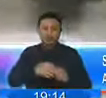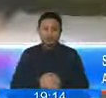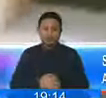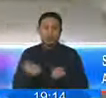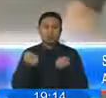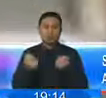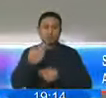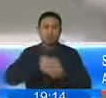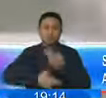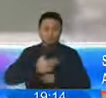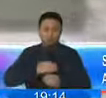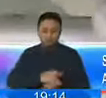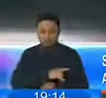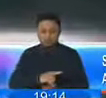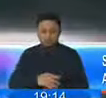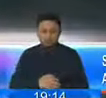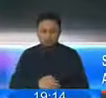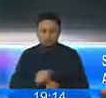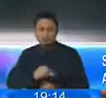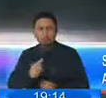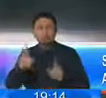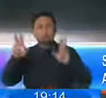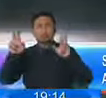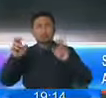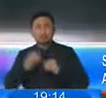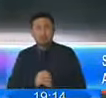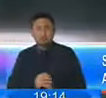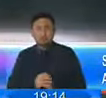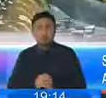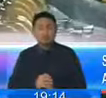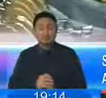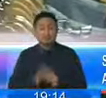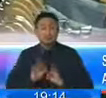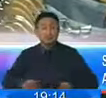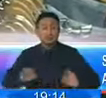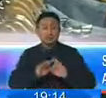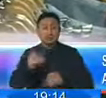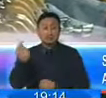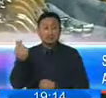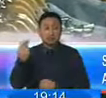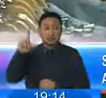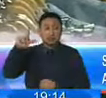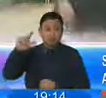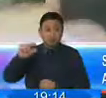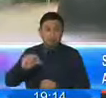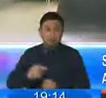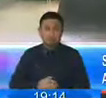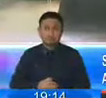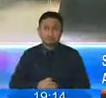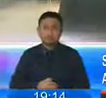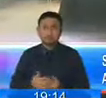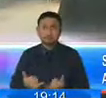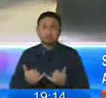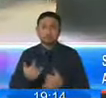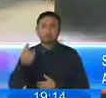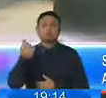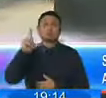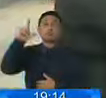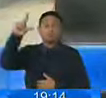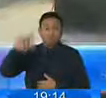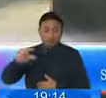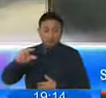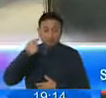y asegura que incluso han habido otros factores que deberían haber hecho que el precio de productos bajara. Bajan los costos, como